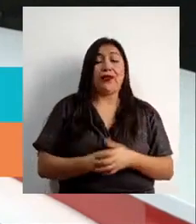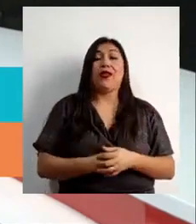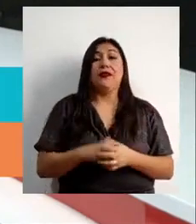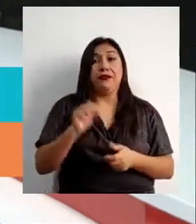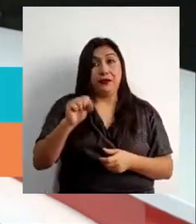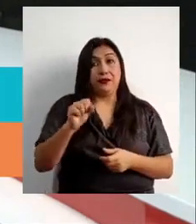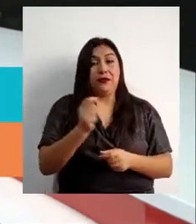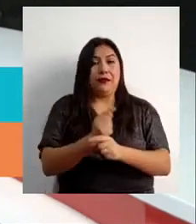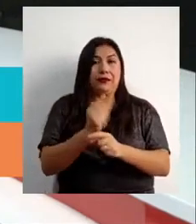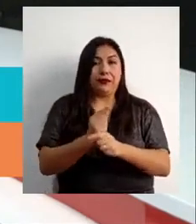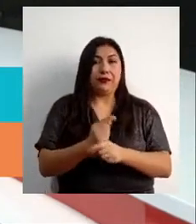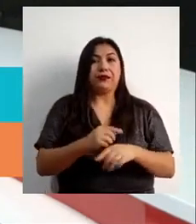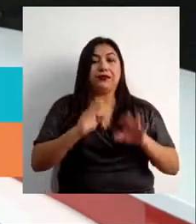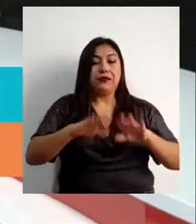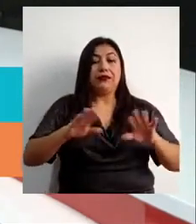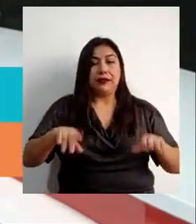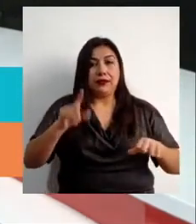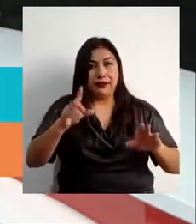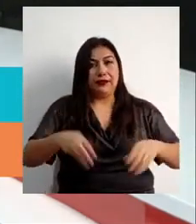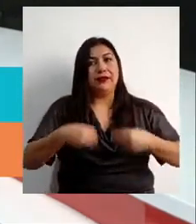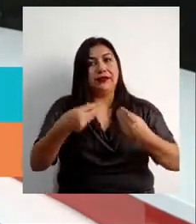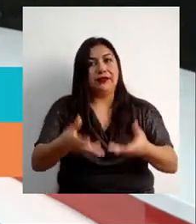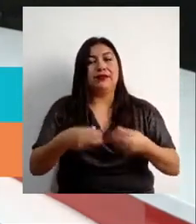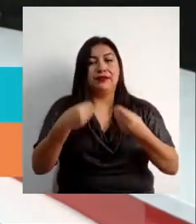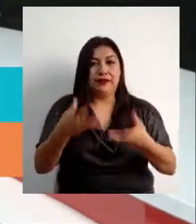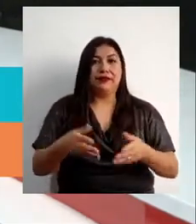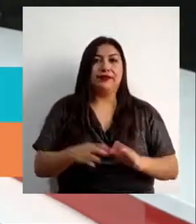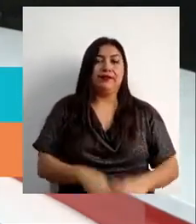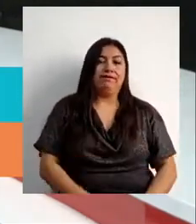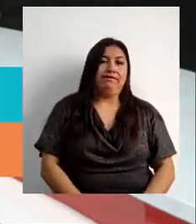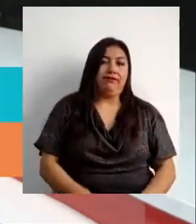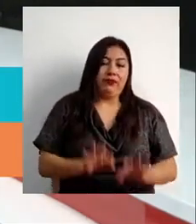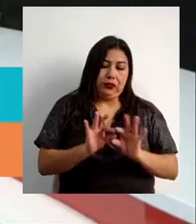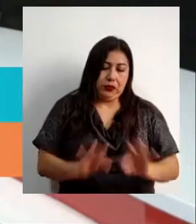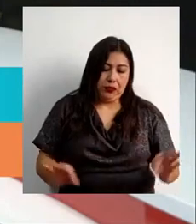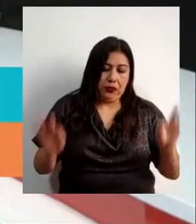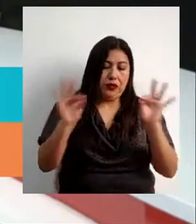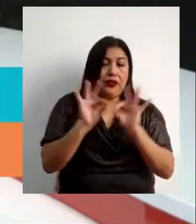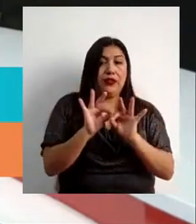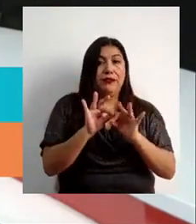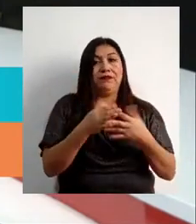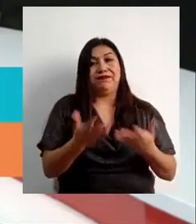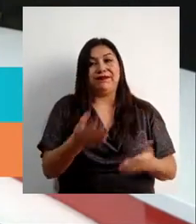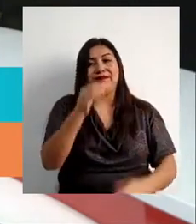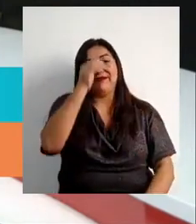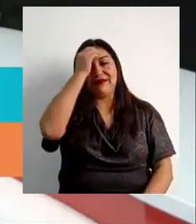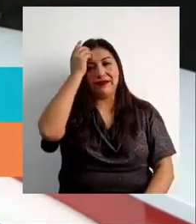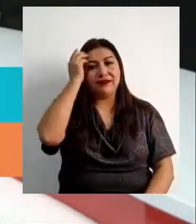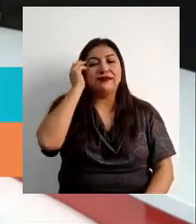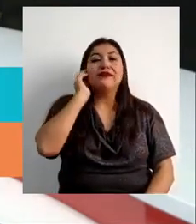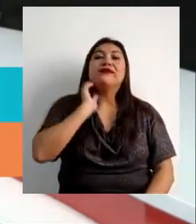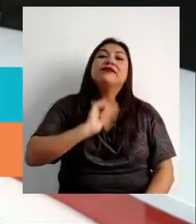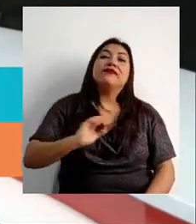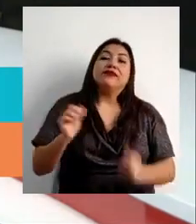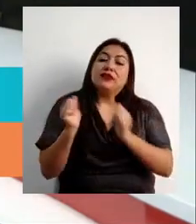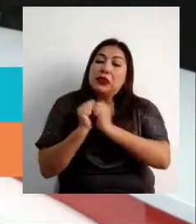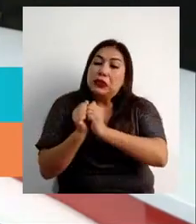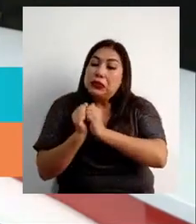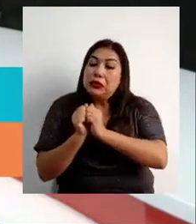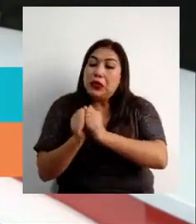que darle a nuestros niños y niñas porque es lo más importante, ¿no? Claro que sí. Estar con ellos en